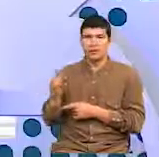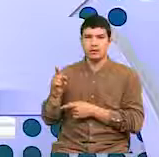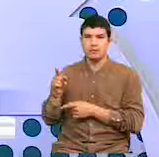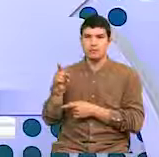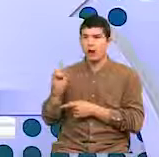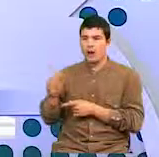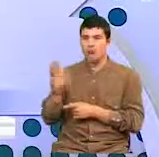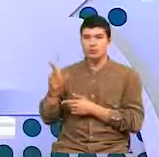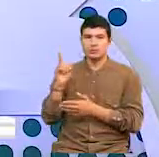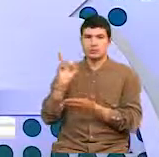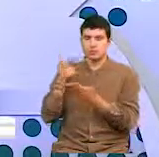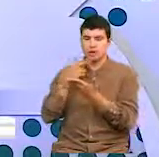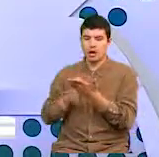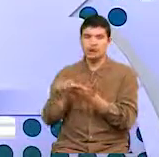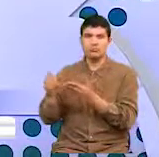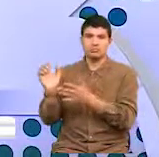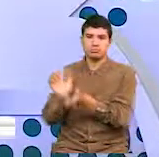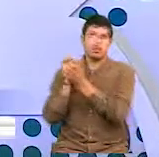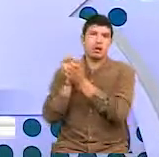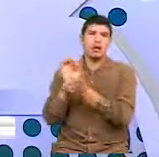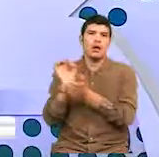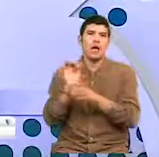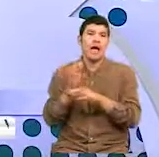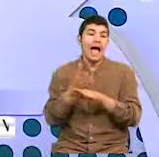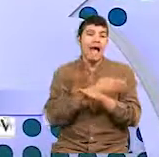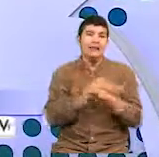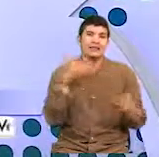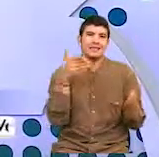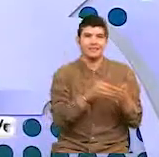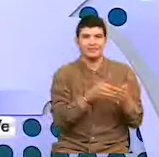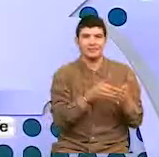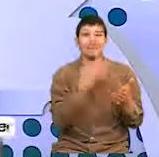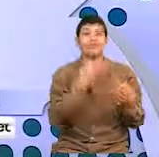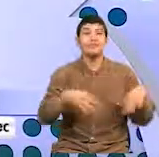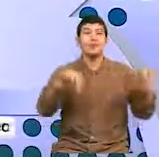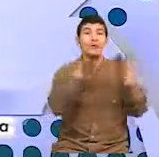estar, porque hay una denuncia. Si no hay una denuncia,